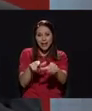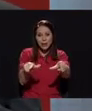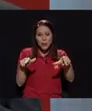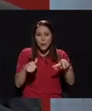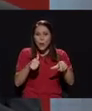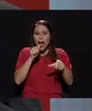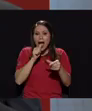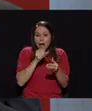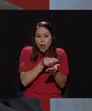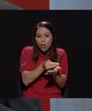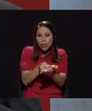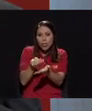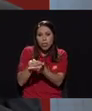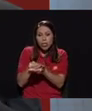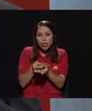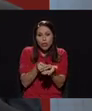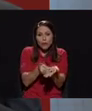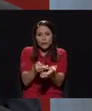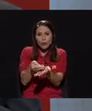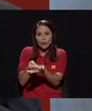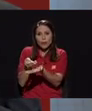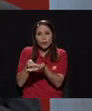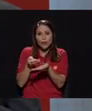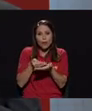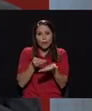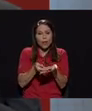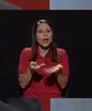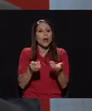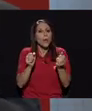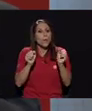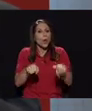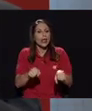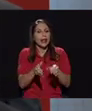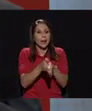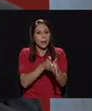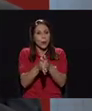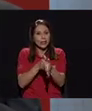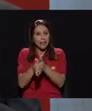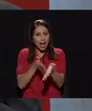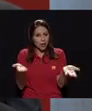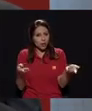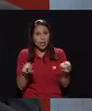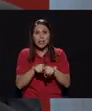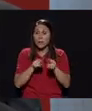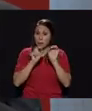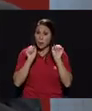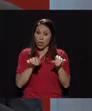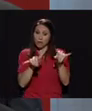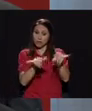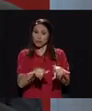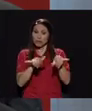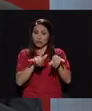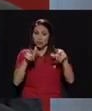poder aprovecharlos. En algunos casos incluso se puede producir